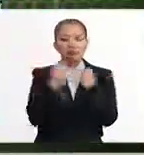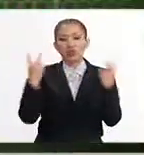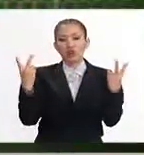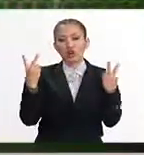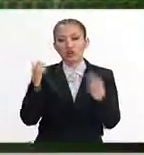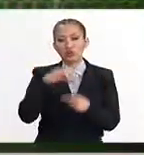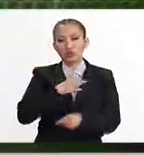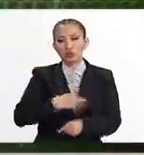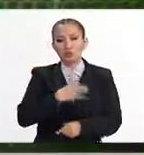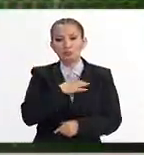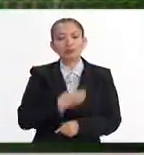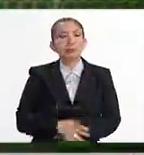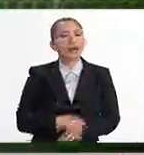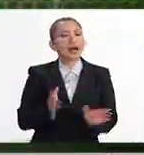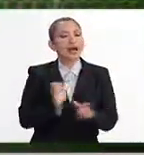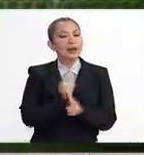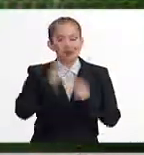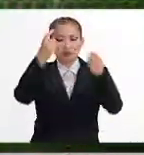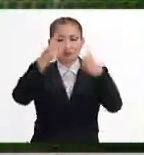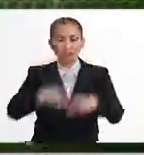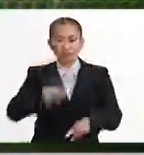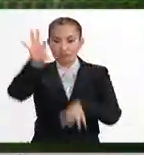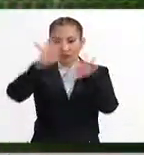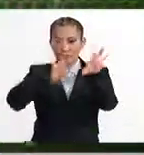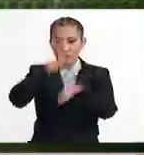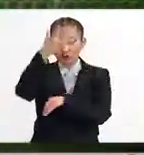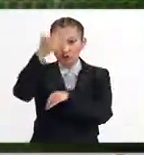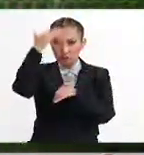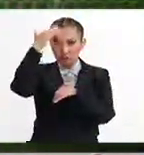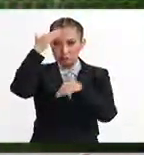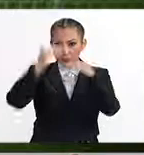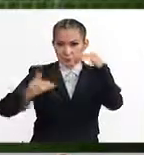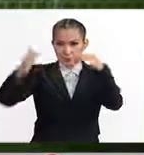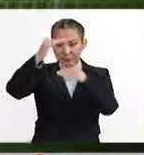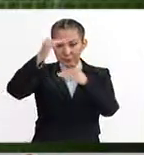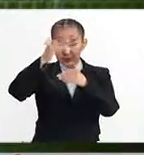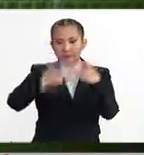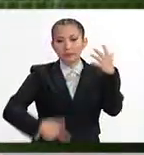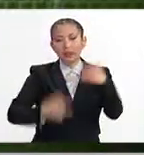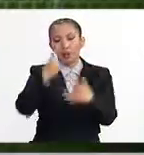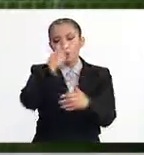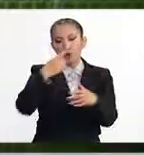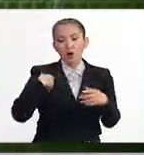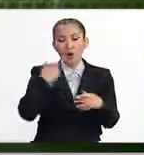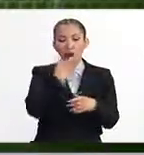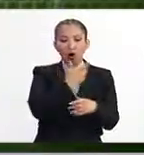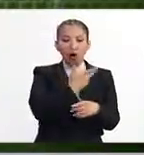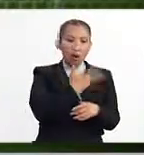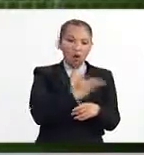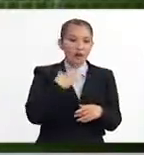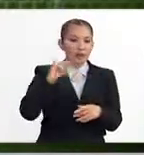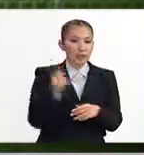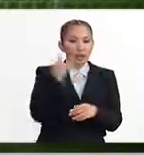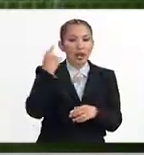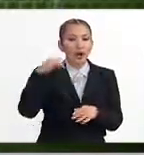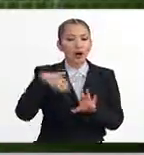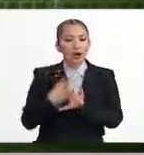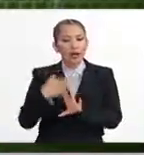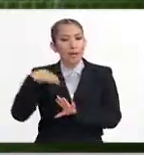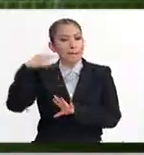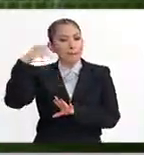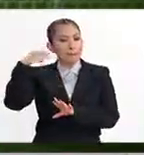con el Toluca. ¿Cómo entonces quedan los 8 primeros? Ahí está. Y por supuesto, 1-8, que es Tijuana contra